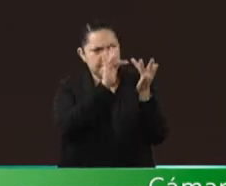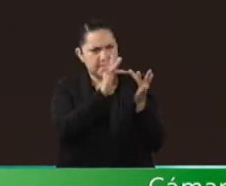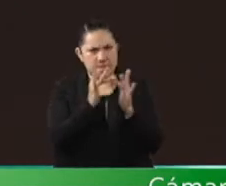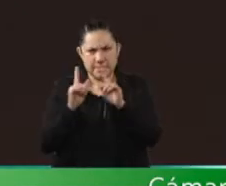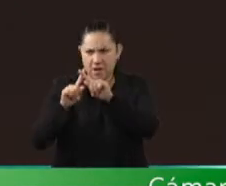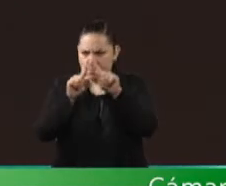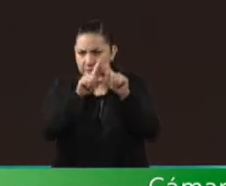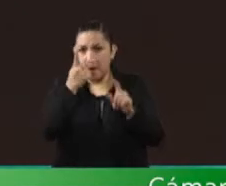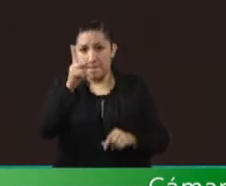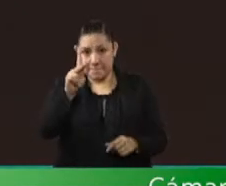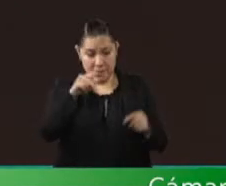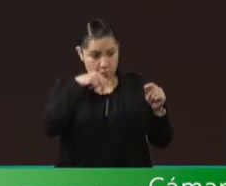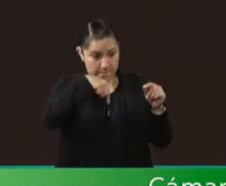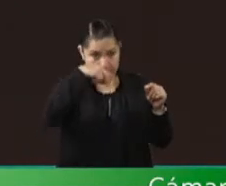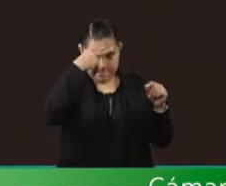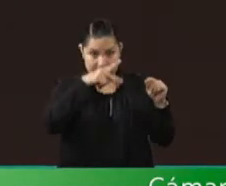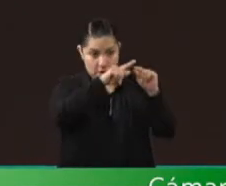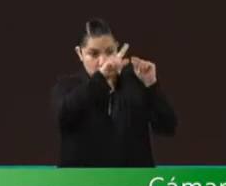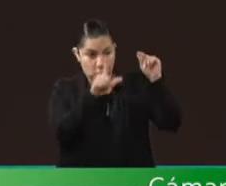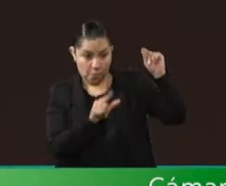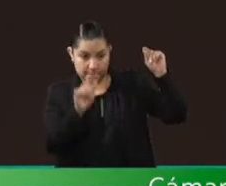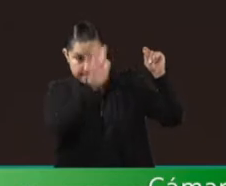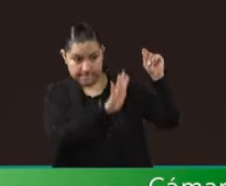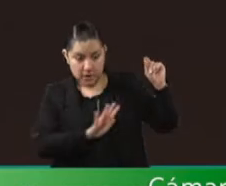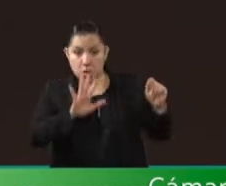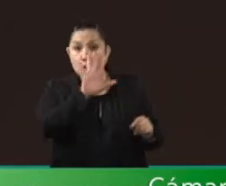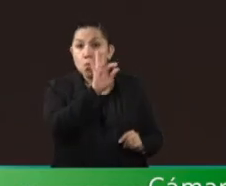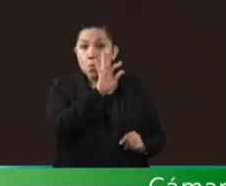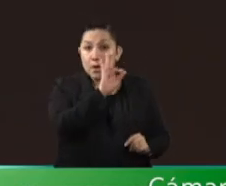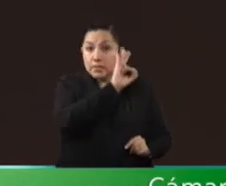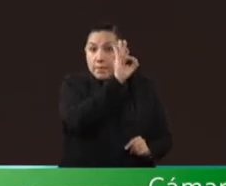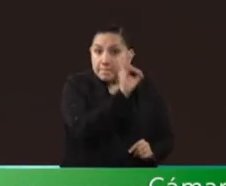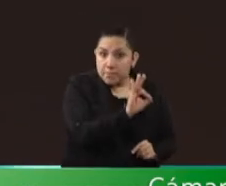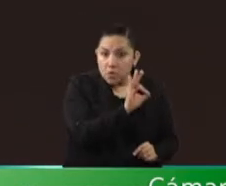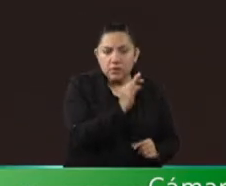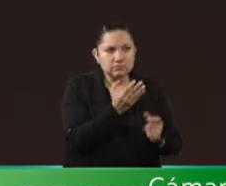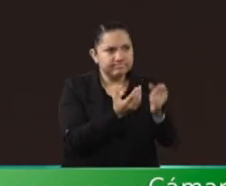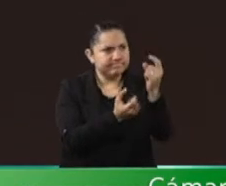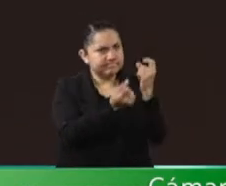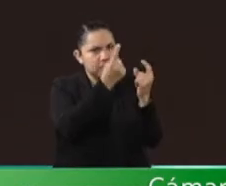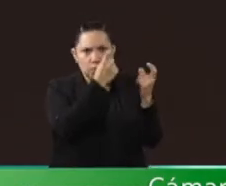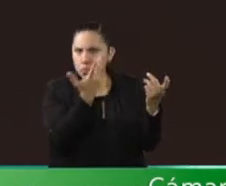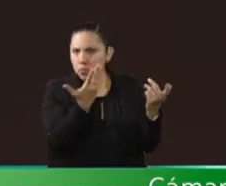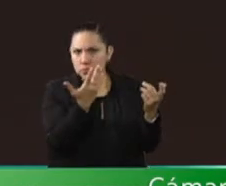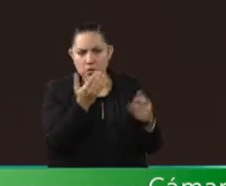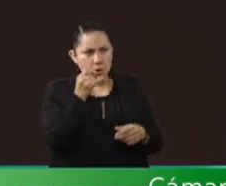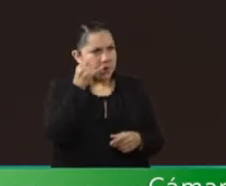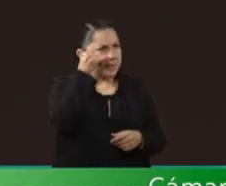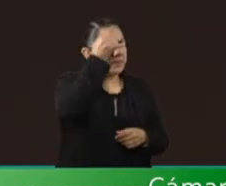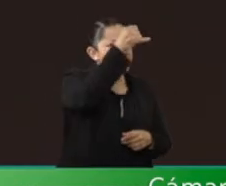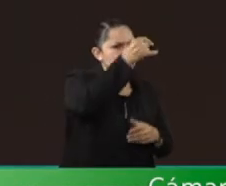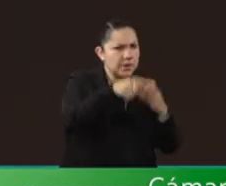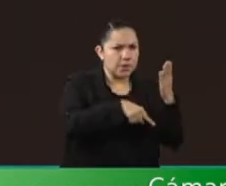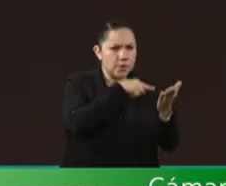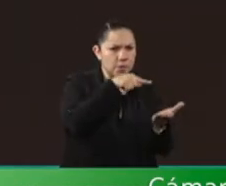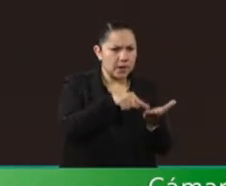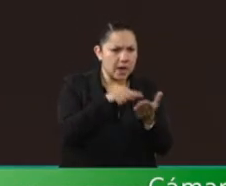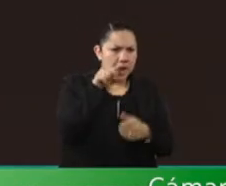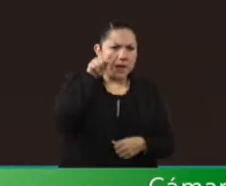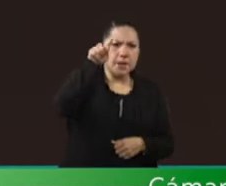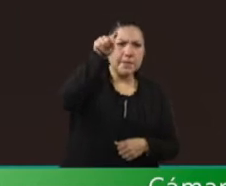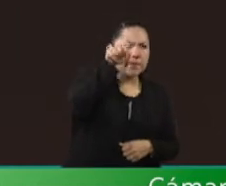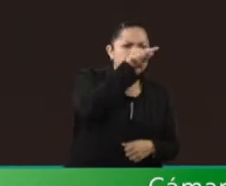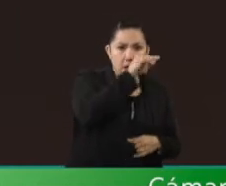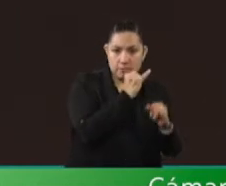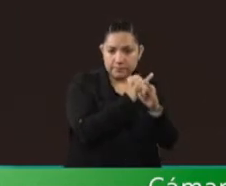contamos con el servicio de internet. En muchas comunidades rurales y apartadas, el servicio de internet sigue